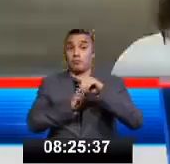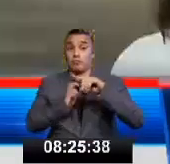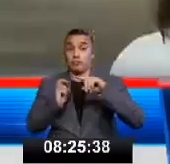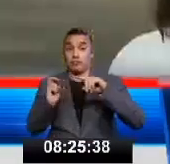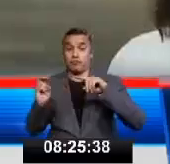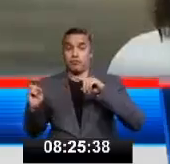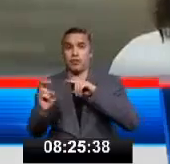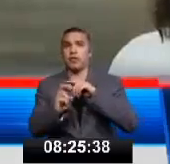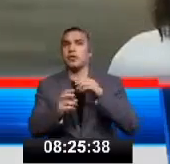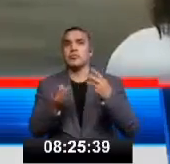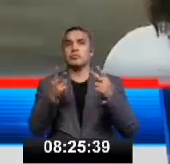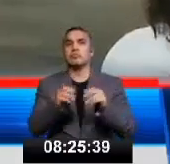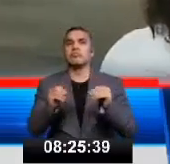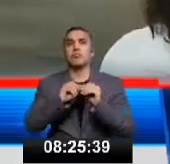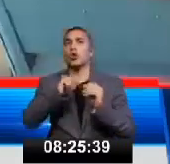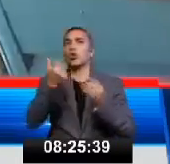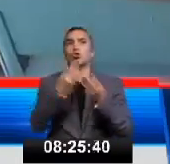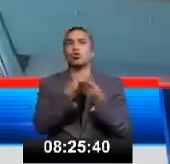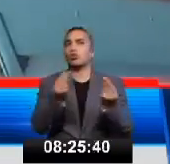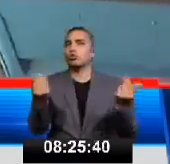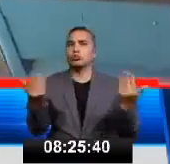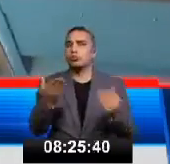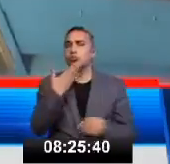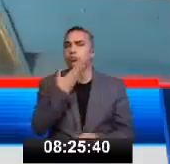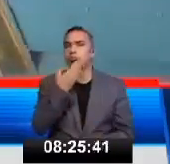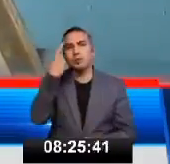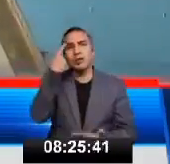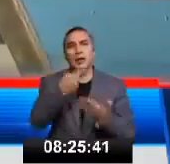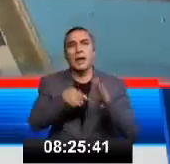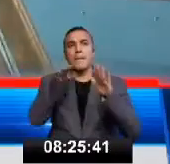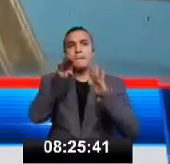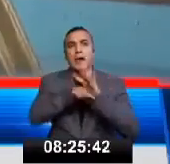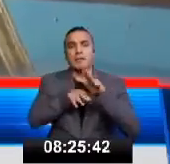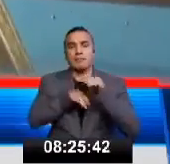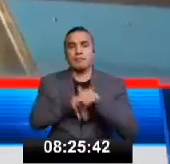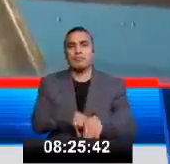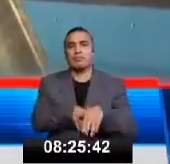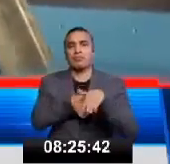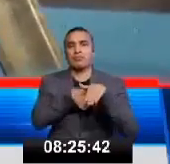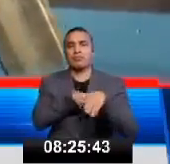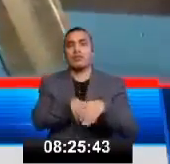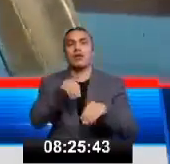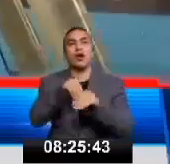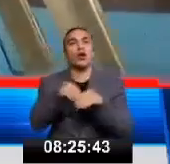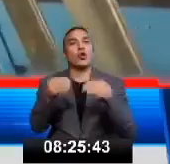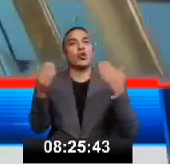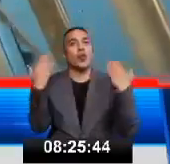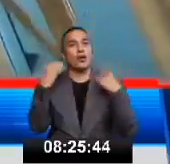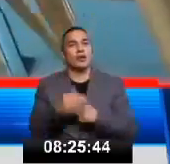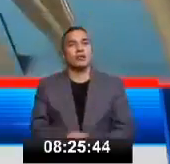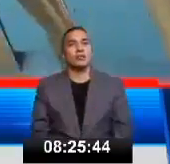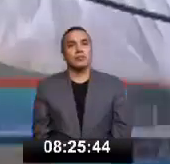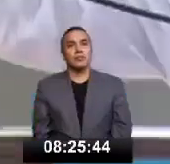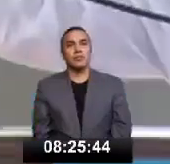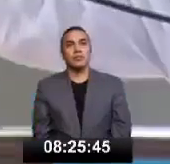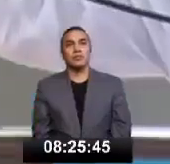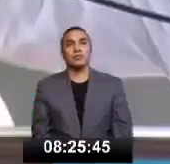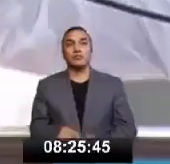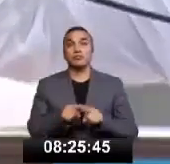suspendido se suma a otras soluciones viales para evitar el congestionamiento vehicular en la urbe porteña. Aquí vamos por